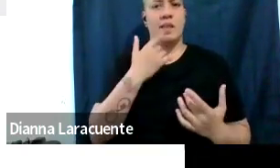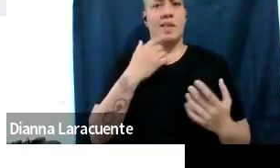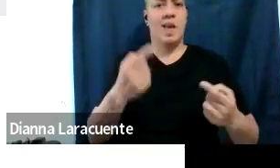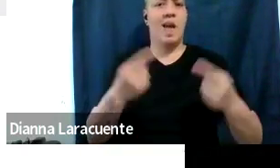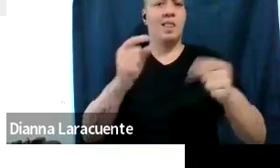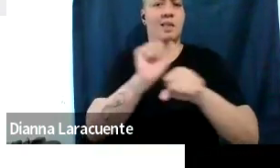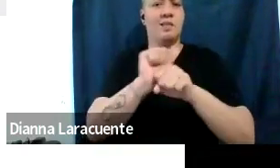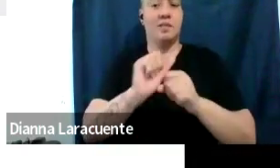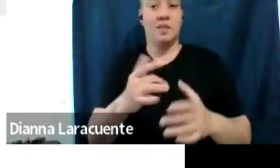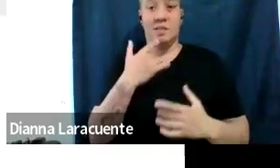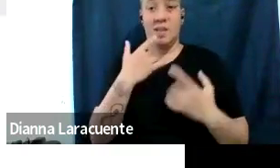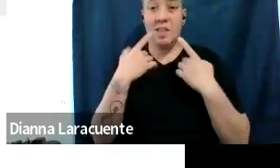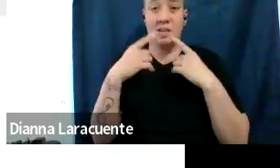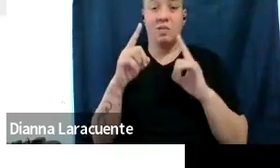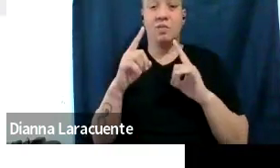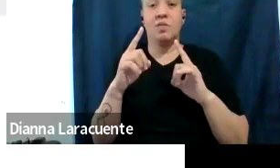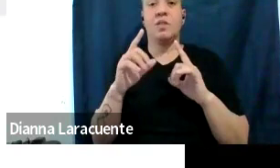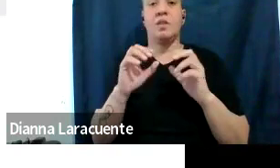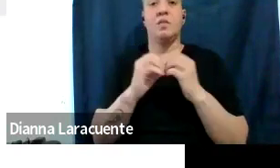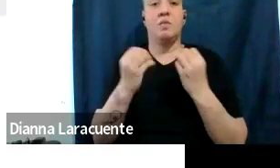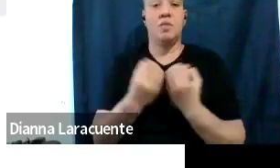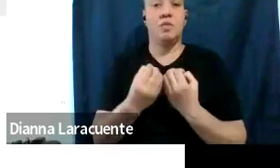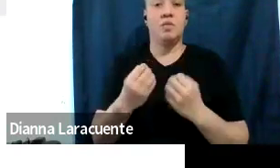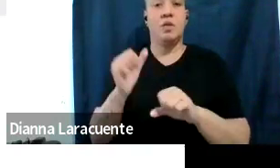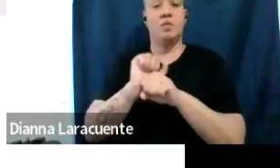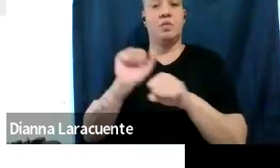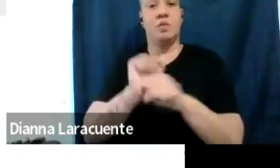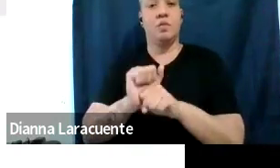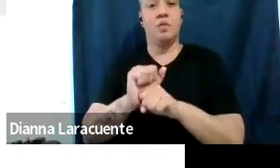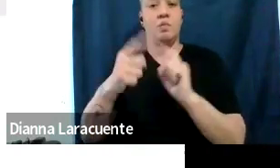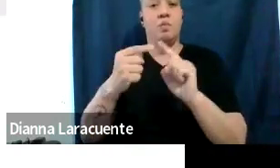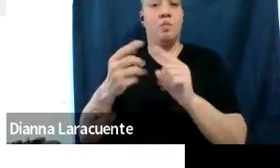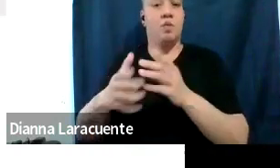vieran la declaración de la Federación de los Obreros a la muerte de él,